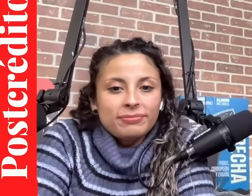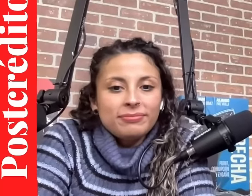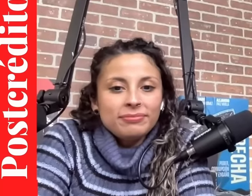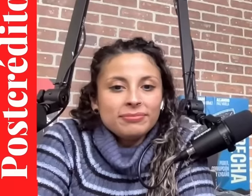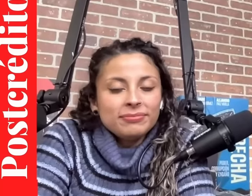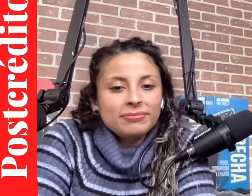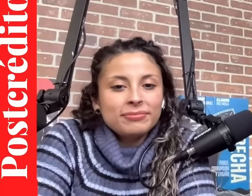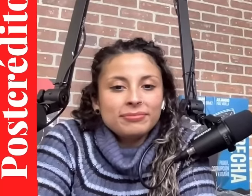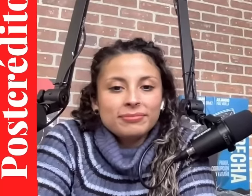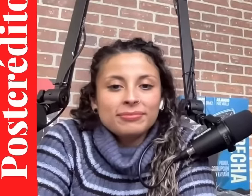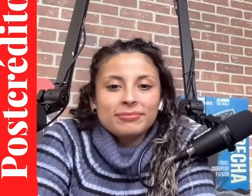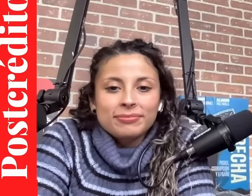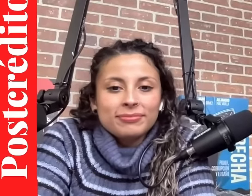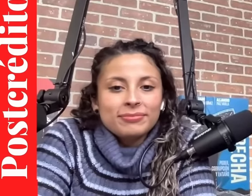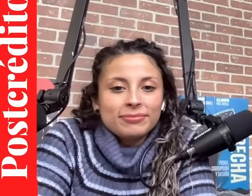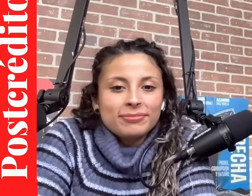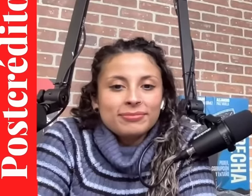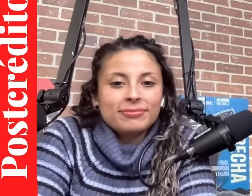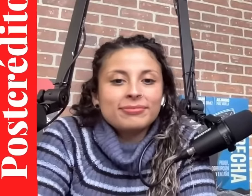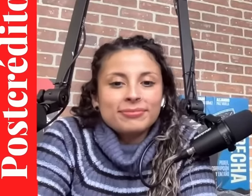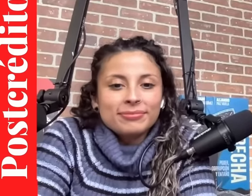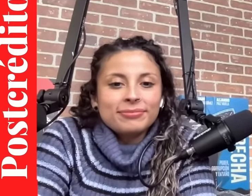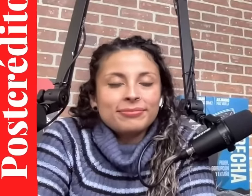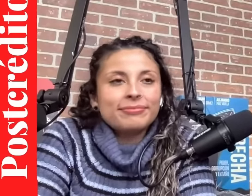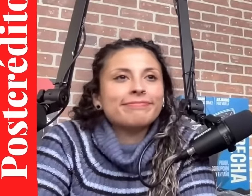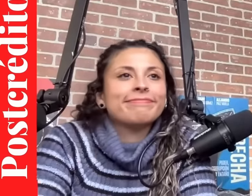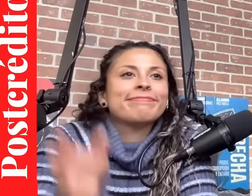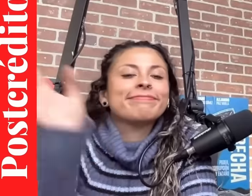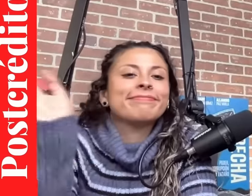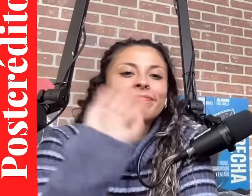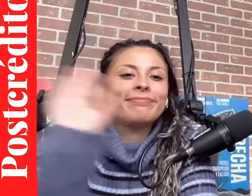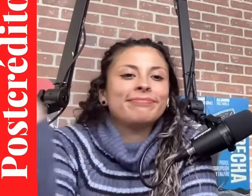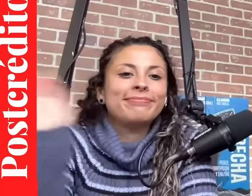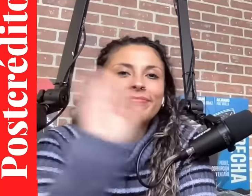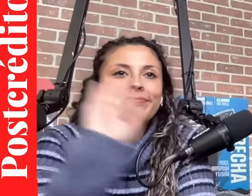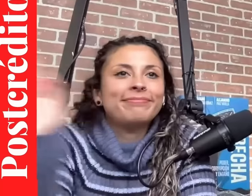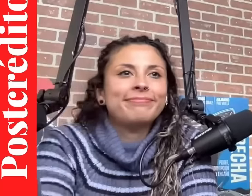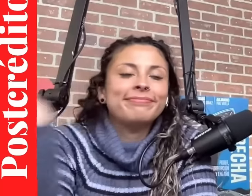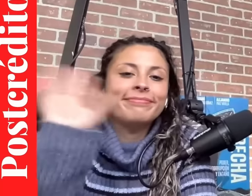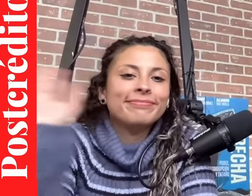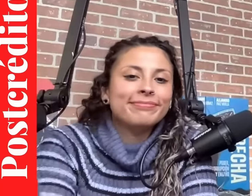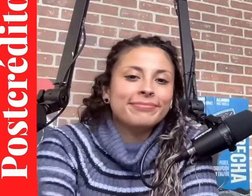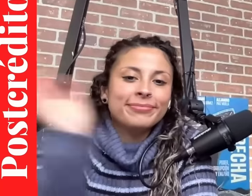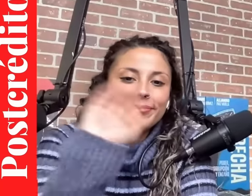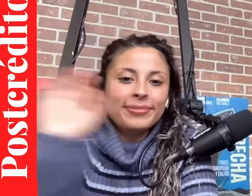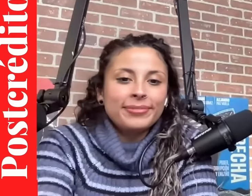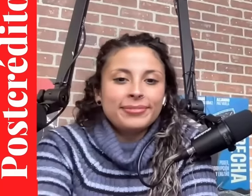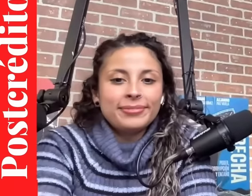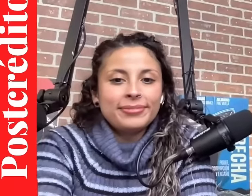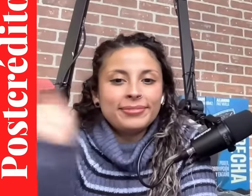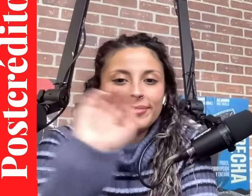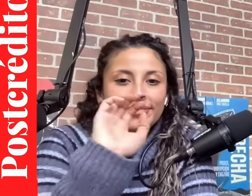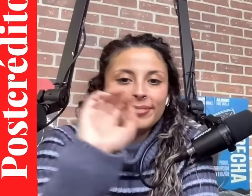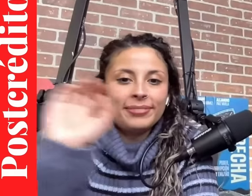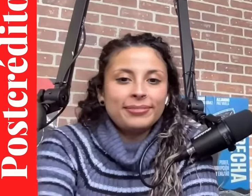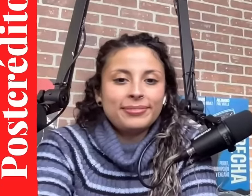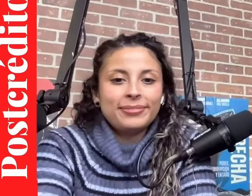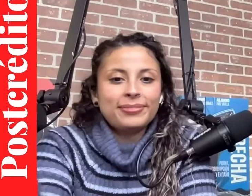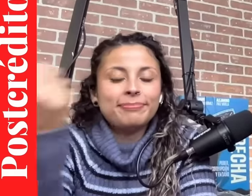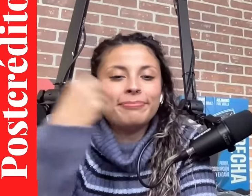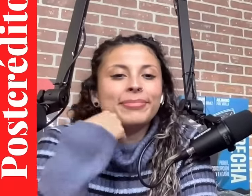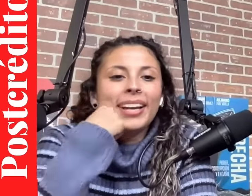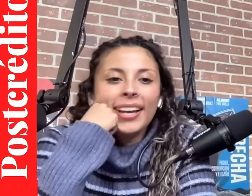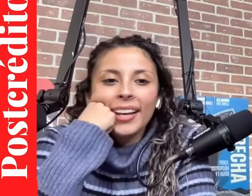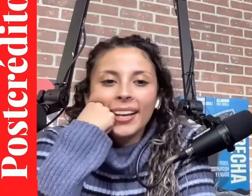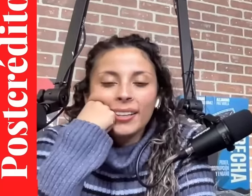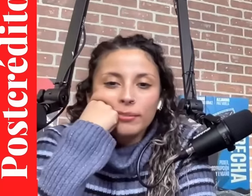con la edición de ese esa cápsula bueno ahora sí Vámonos que pasen un excelente lunes y